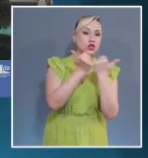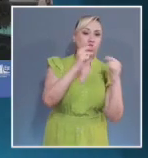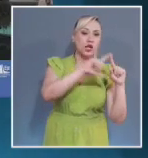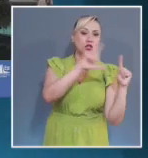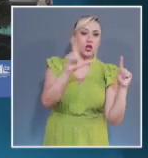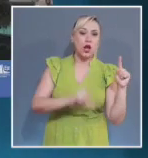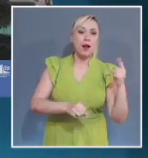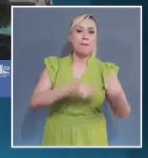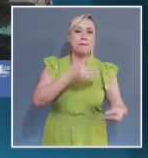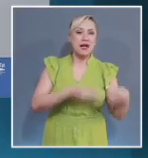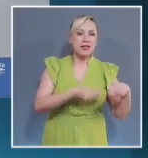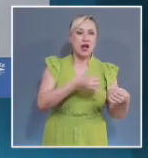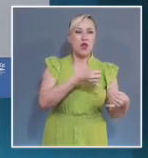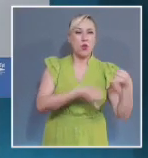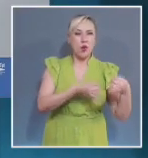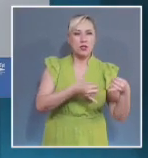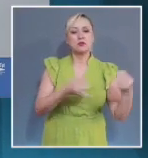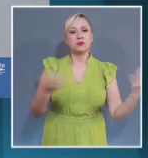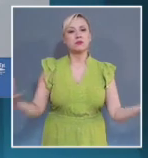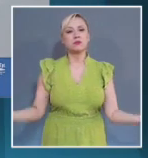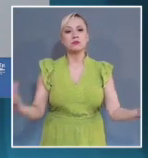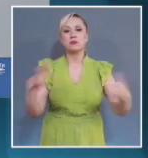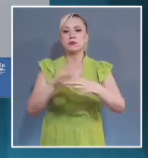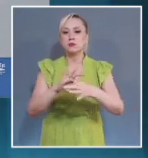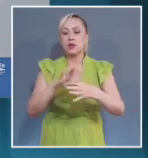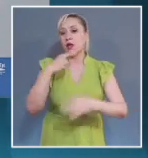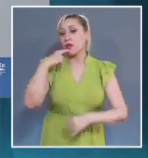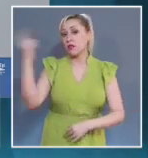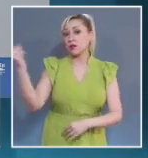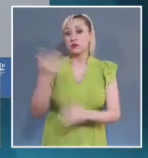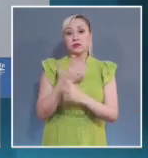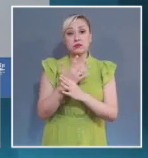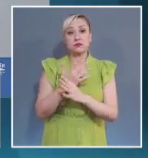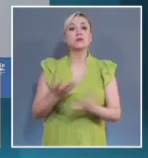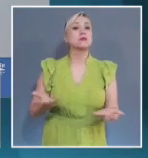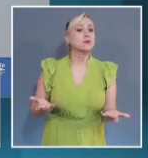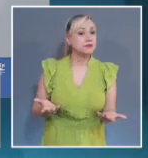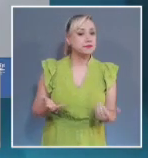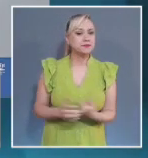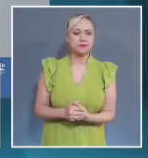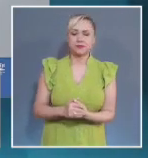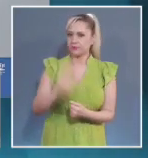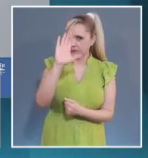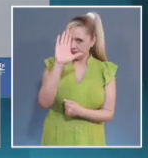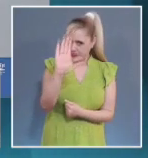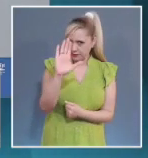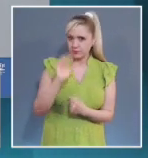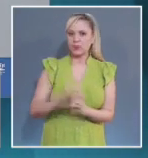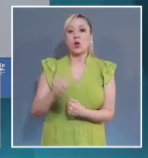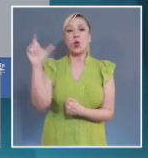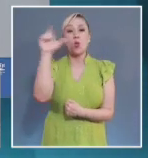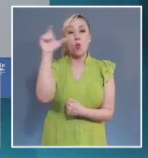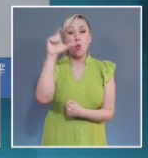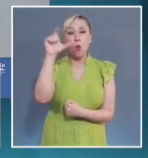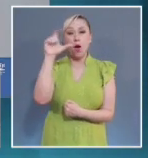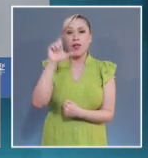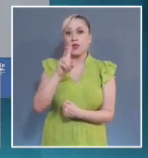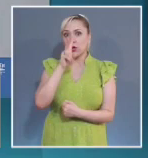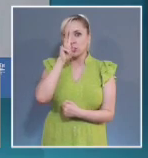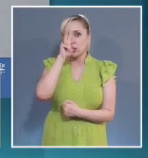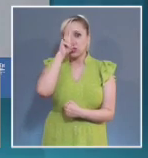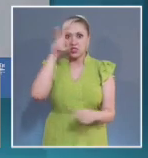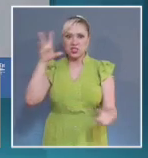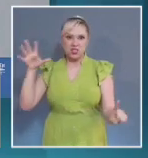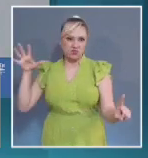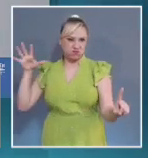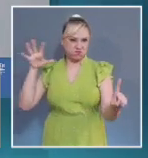Distrito. Dijo: debemos tener claro que cuando se busca arrinconar al Poder Judicial, se pone en riesgo